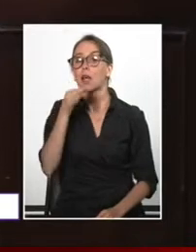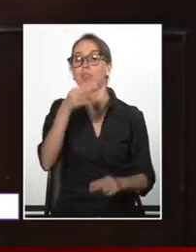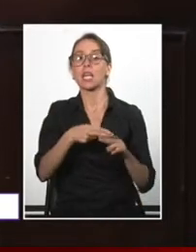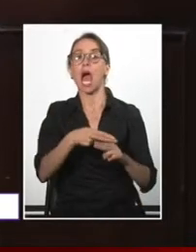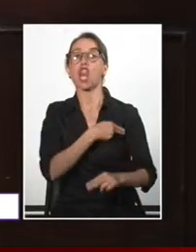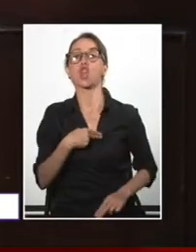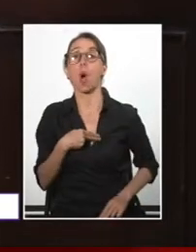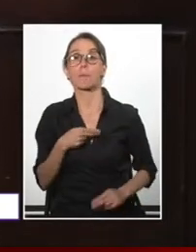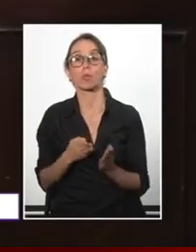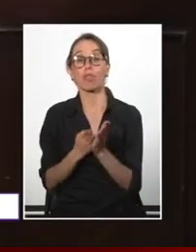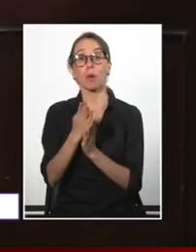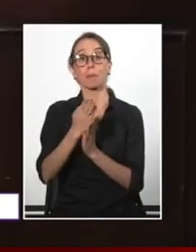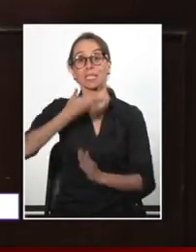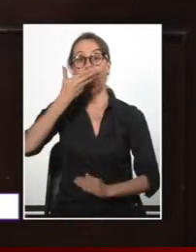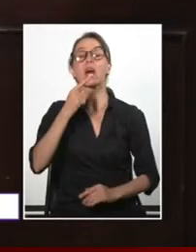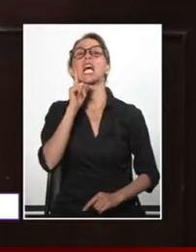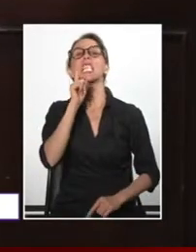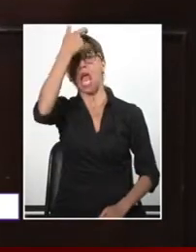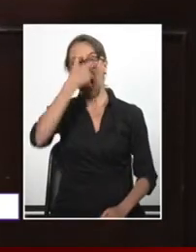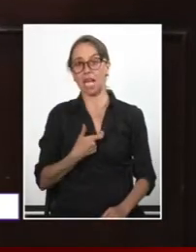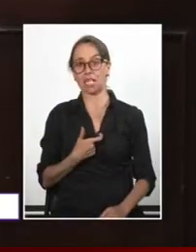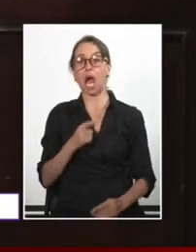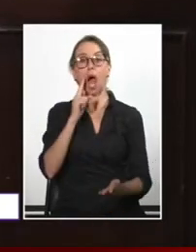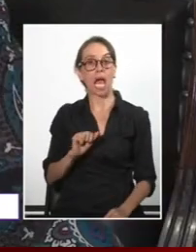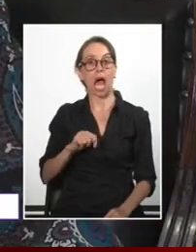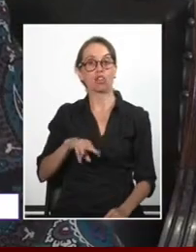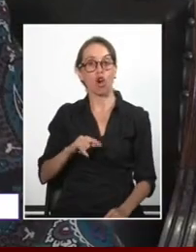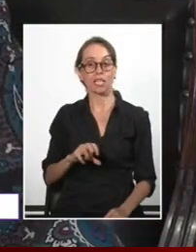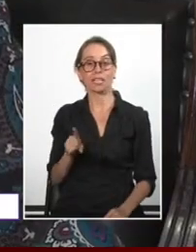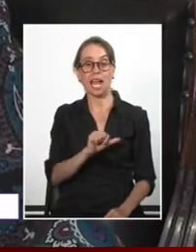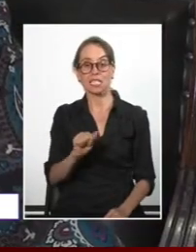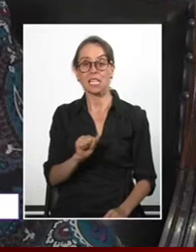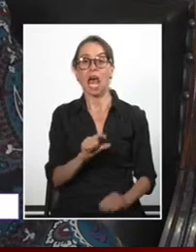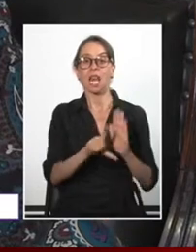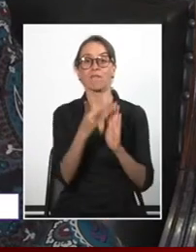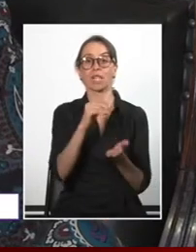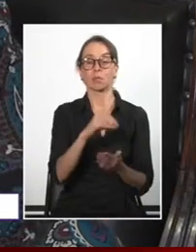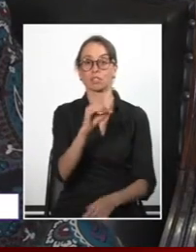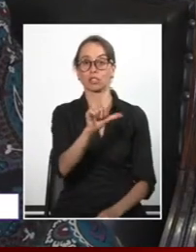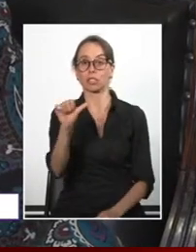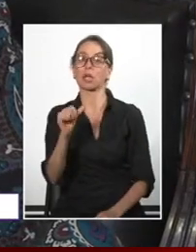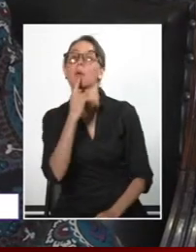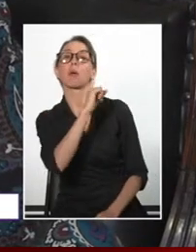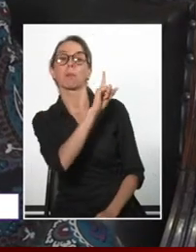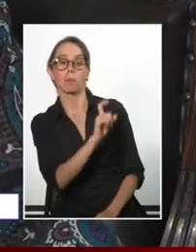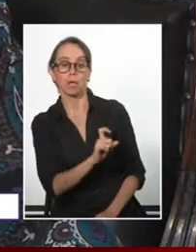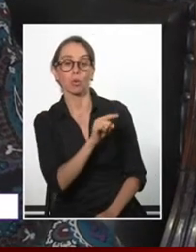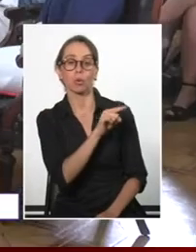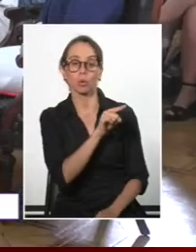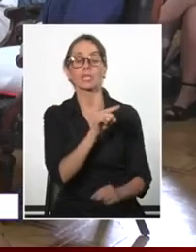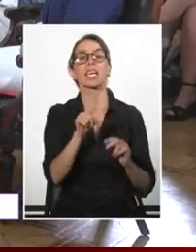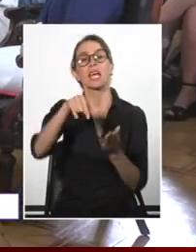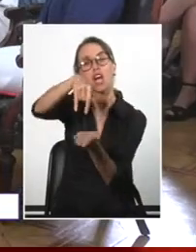para imponer algunas restricciones a aquellos elementos atenuantes.